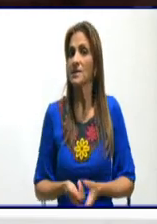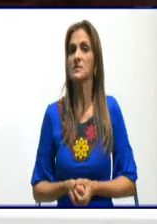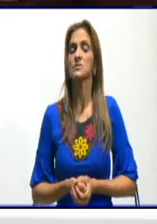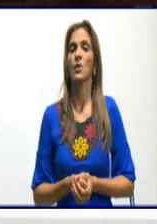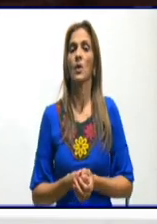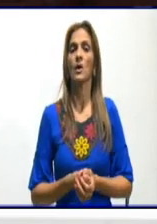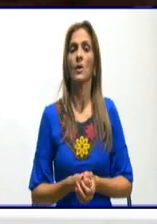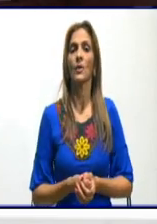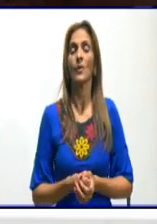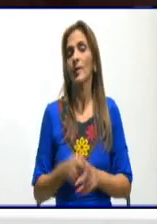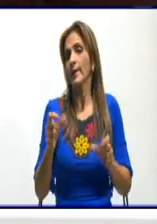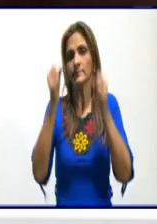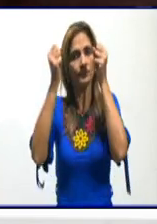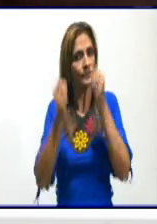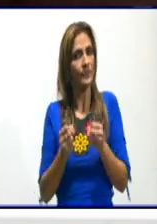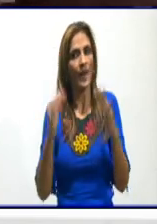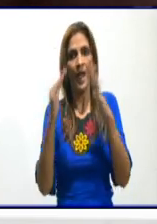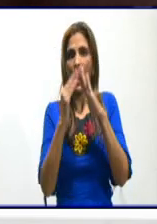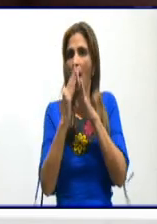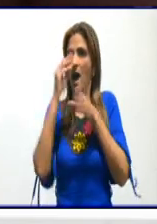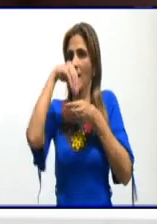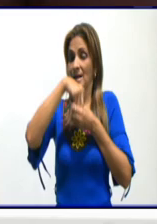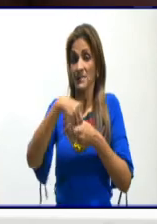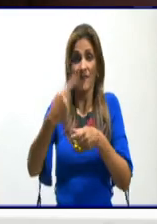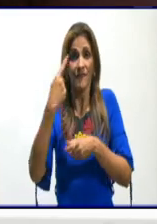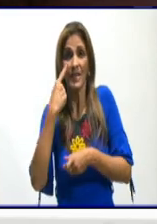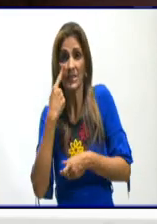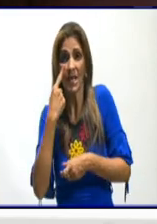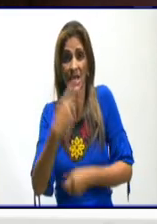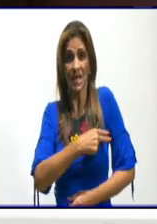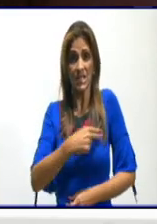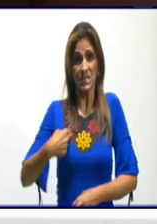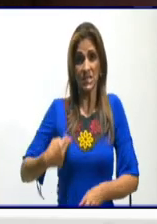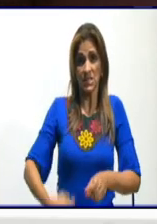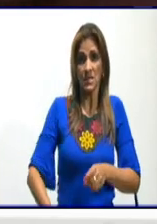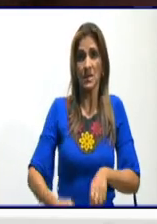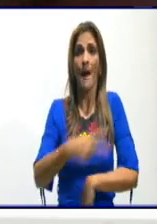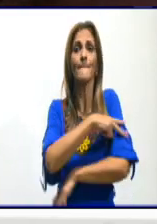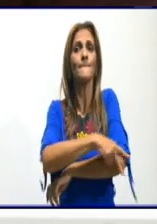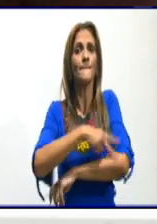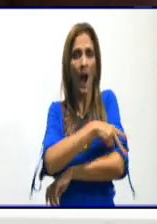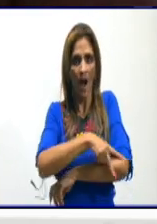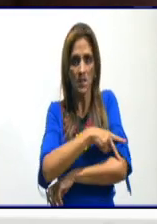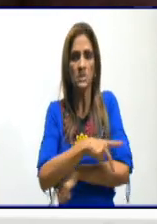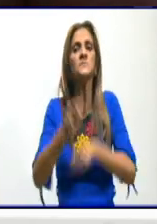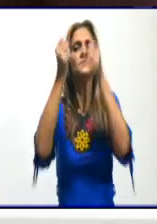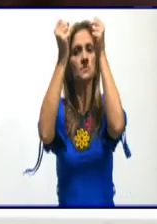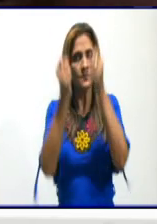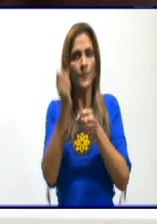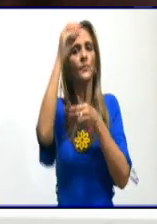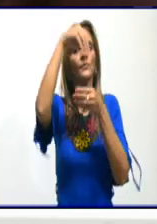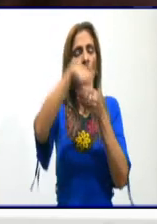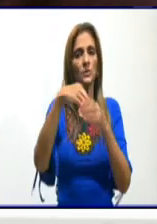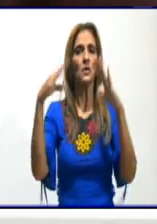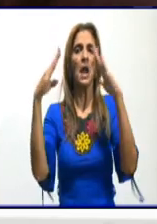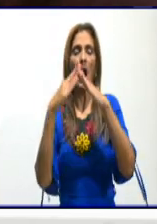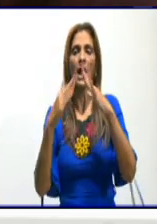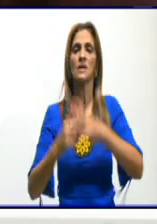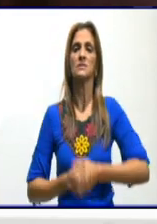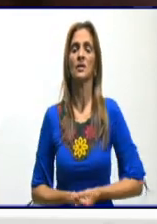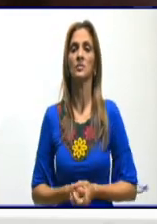decir encarcelado. Fíjense que los chinos hicieron eso. Se confinaron y acabaron con la transmisión de